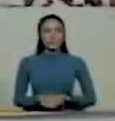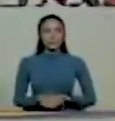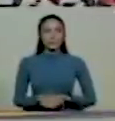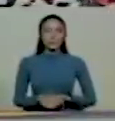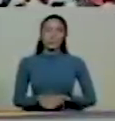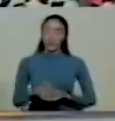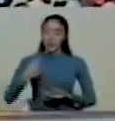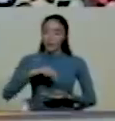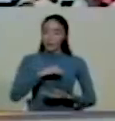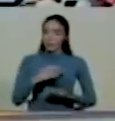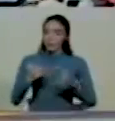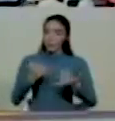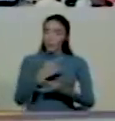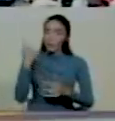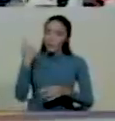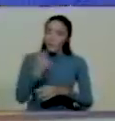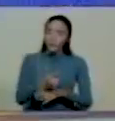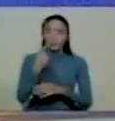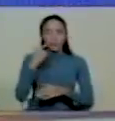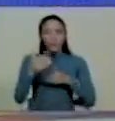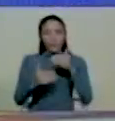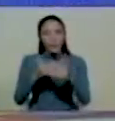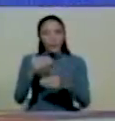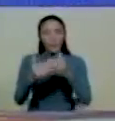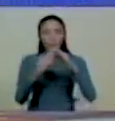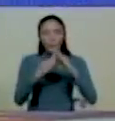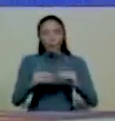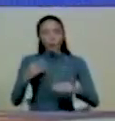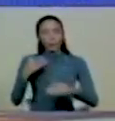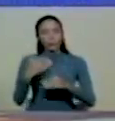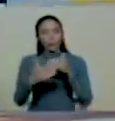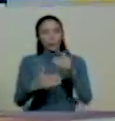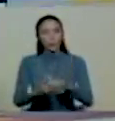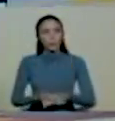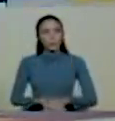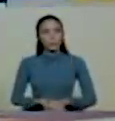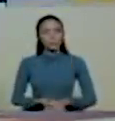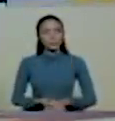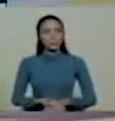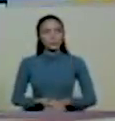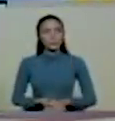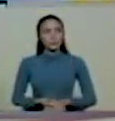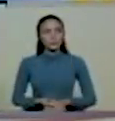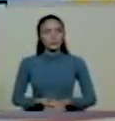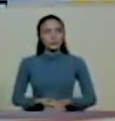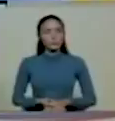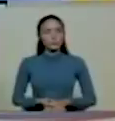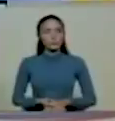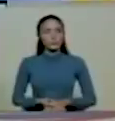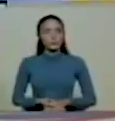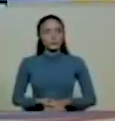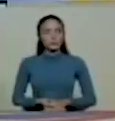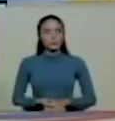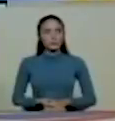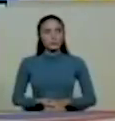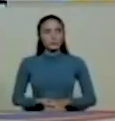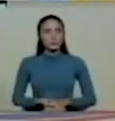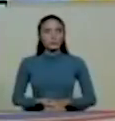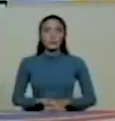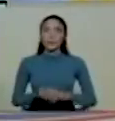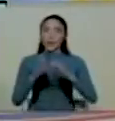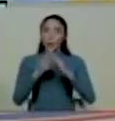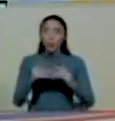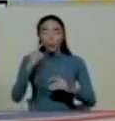nosotros cumplimos al detalle, al pelo, compañeros, compañeras, ministros, vicepresidenta, cada una de